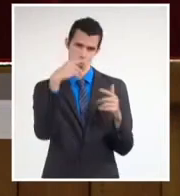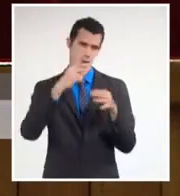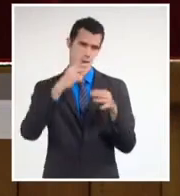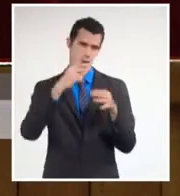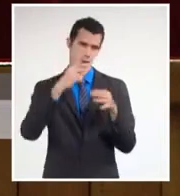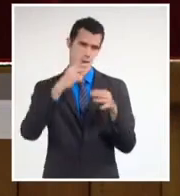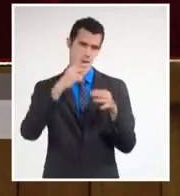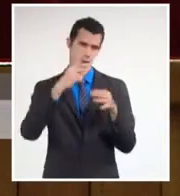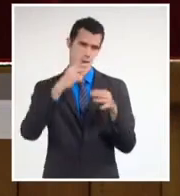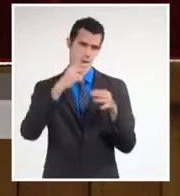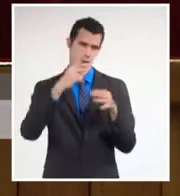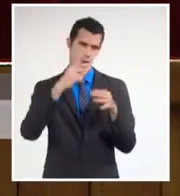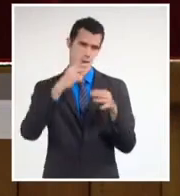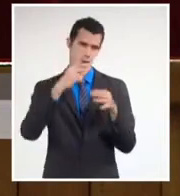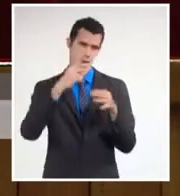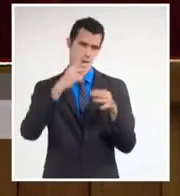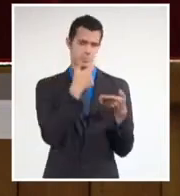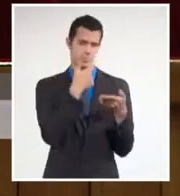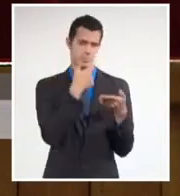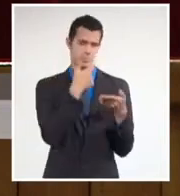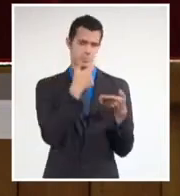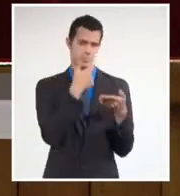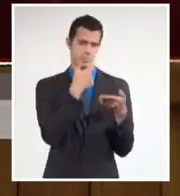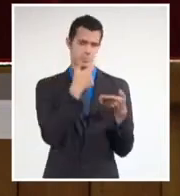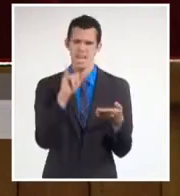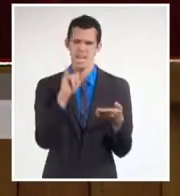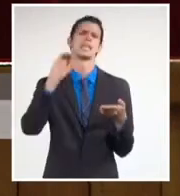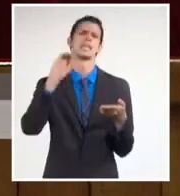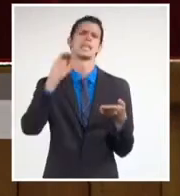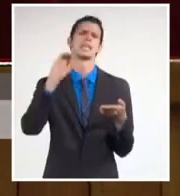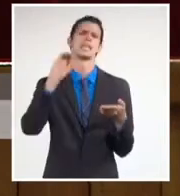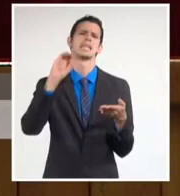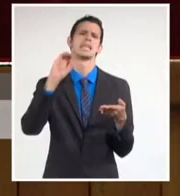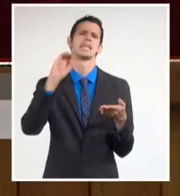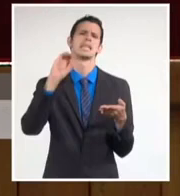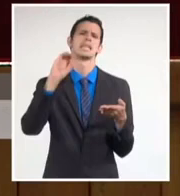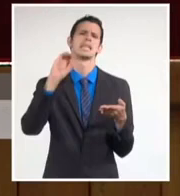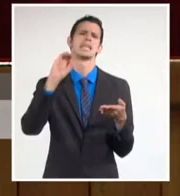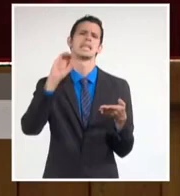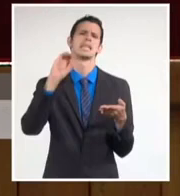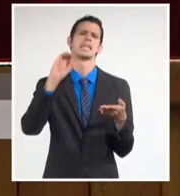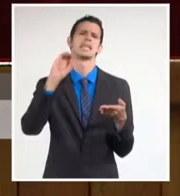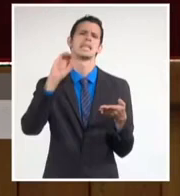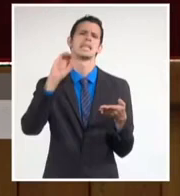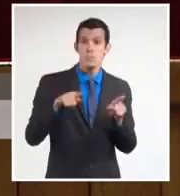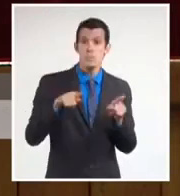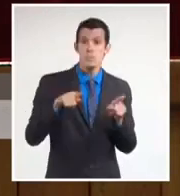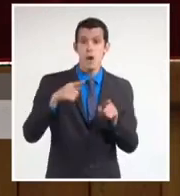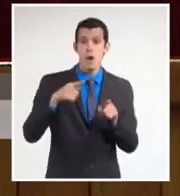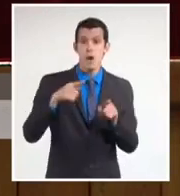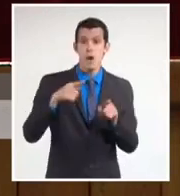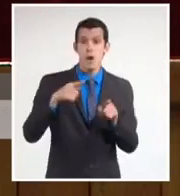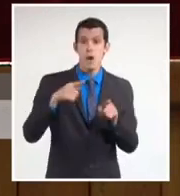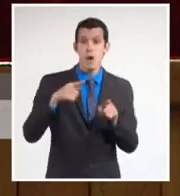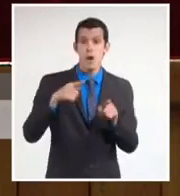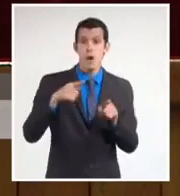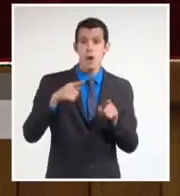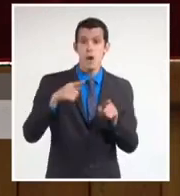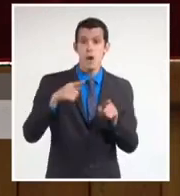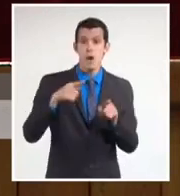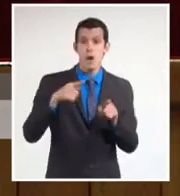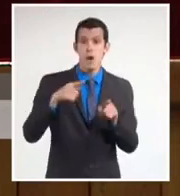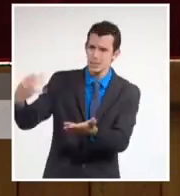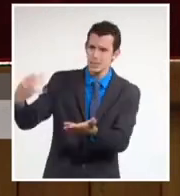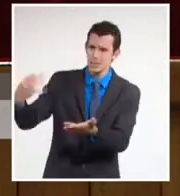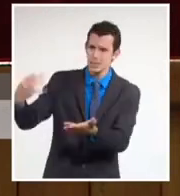Ninguno de esos precios se ha incrementado. Entonces, aquí no hay un aumento generalizado de todos los precios que tipifica un